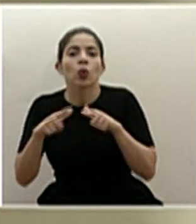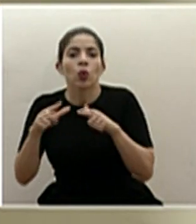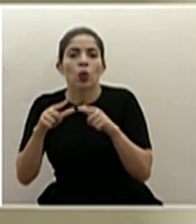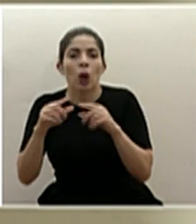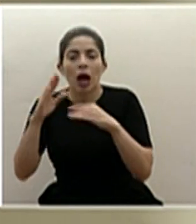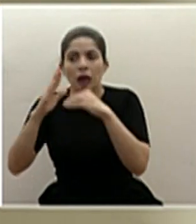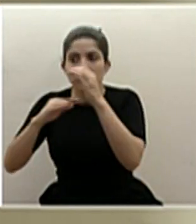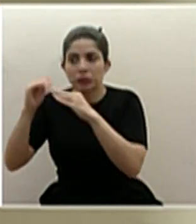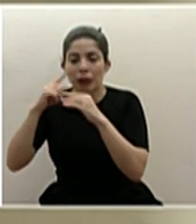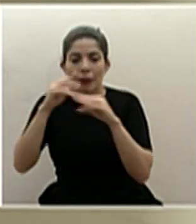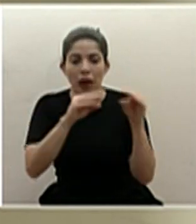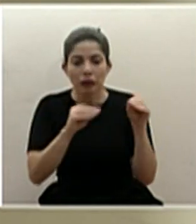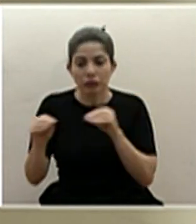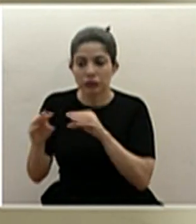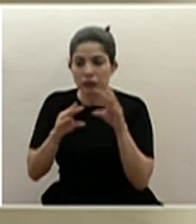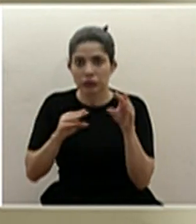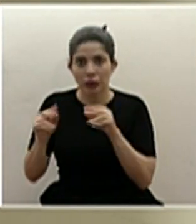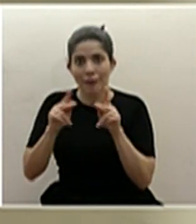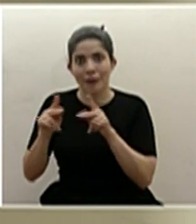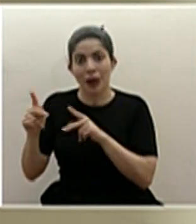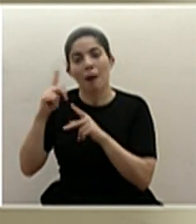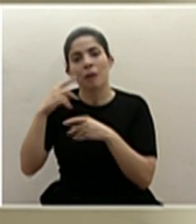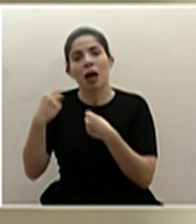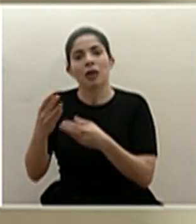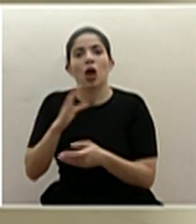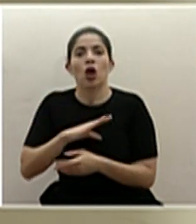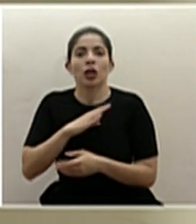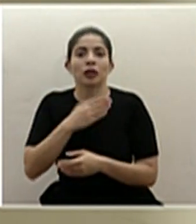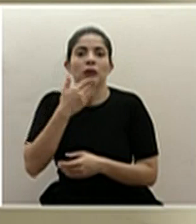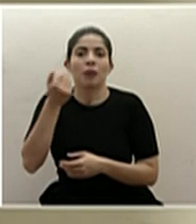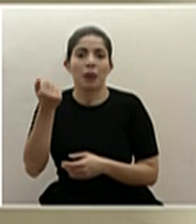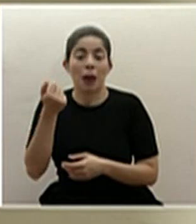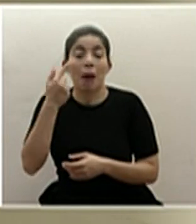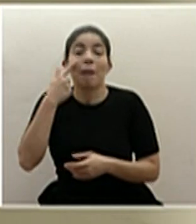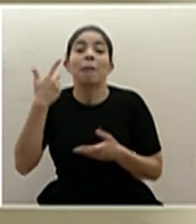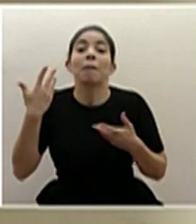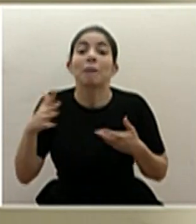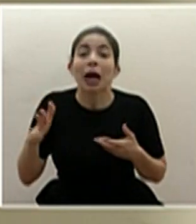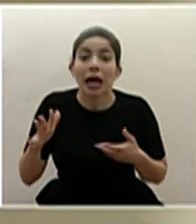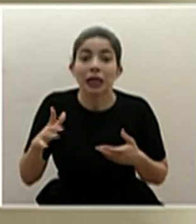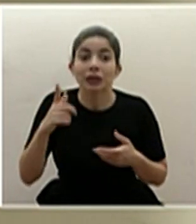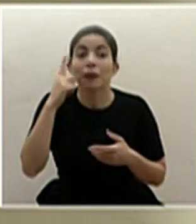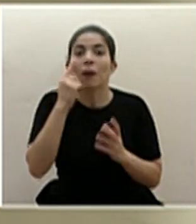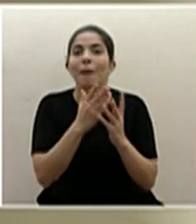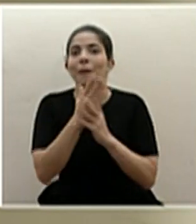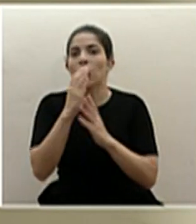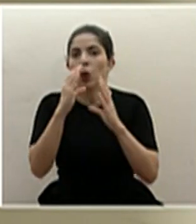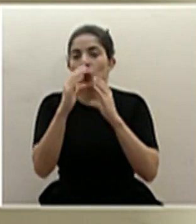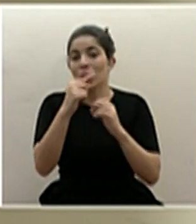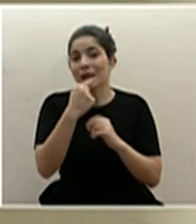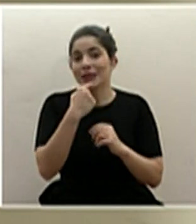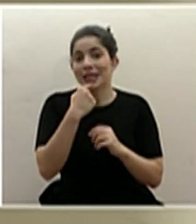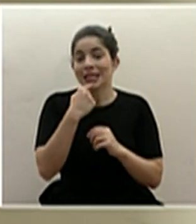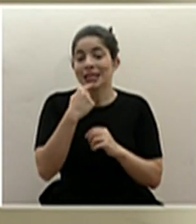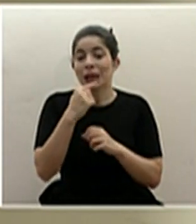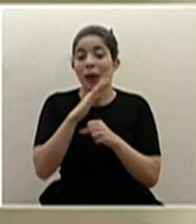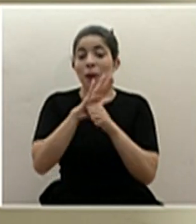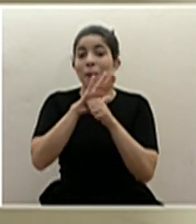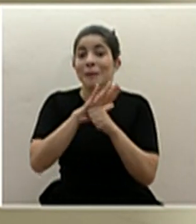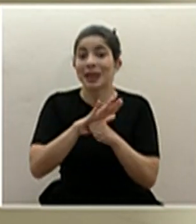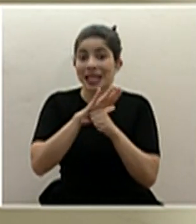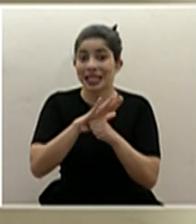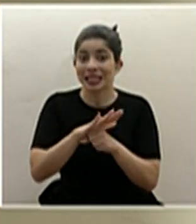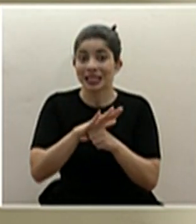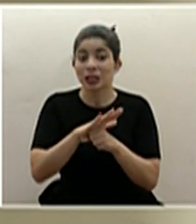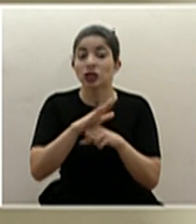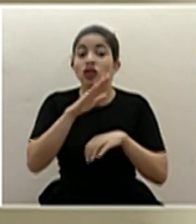estas personas estén por allá y que tengan las mejores condiciones. Parece ser, lo digo por lo que leo en los medios de comunicación, que la presión va más que todo sobre